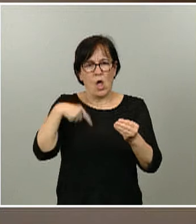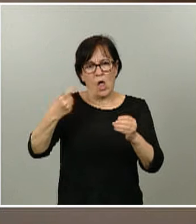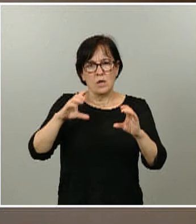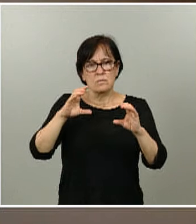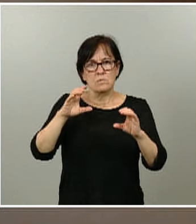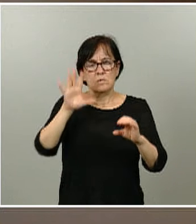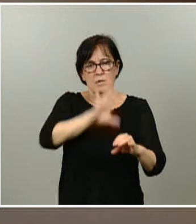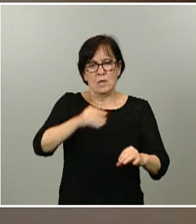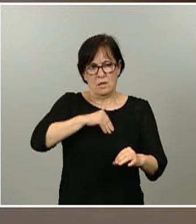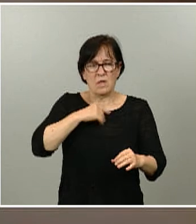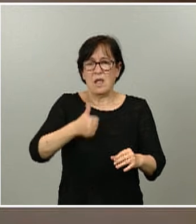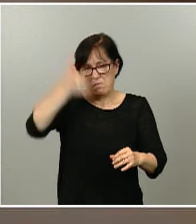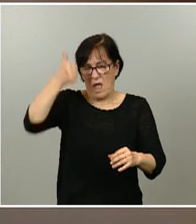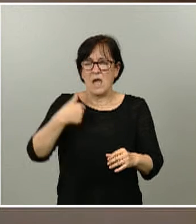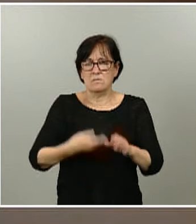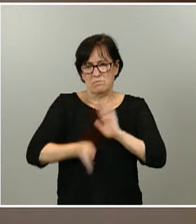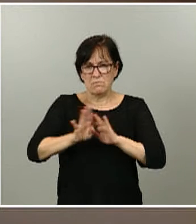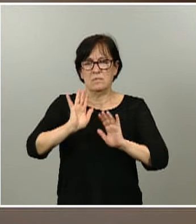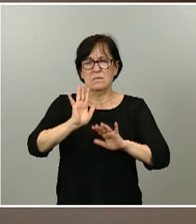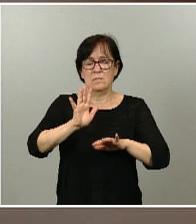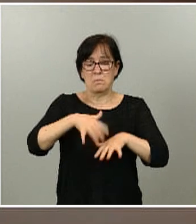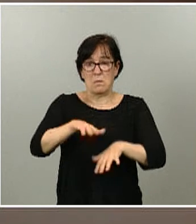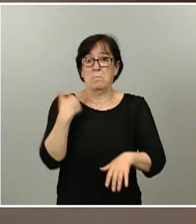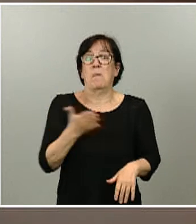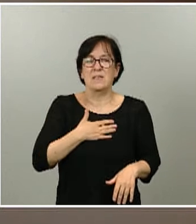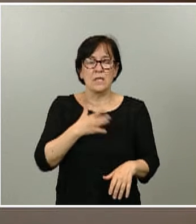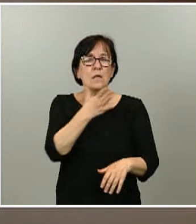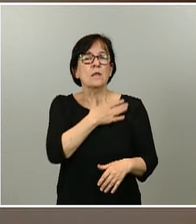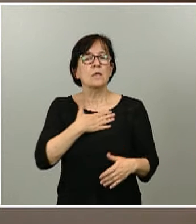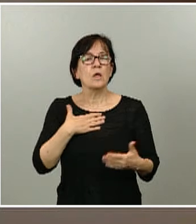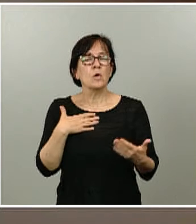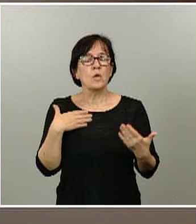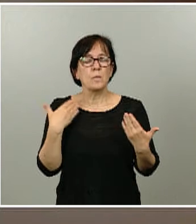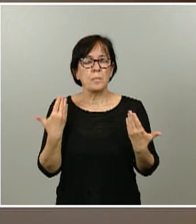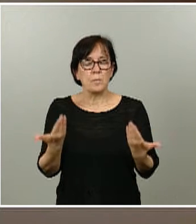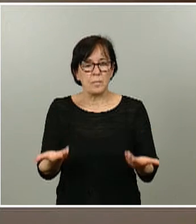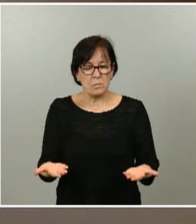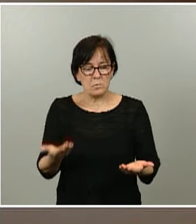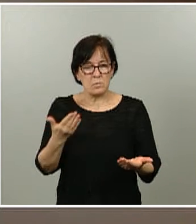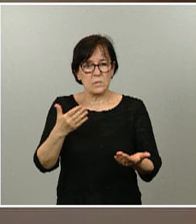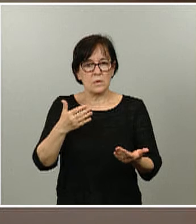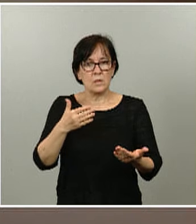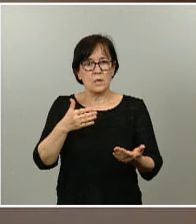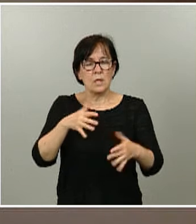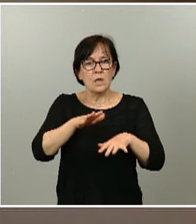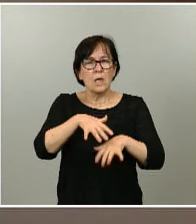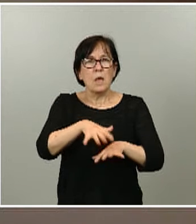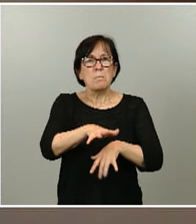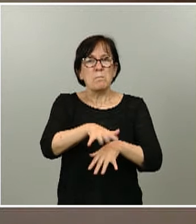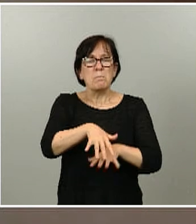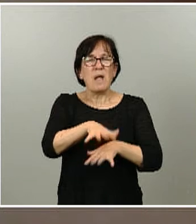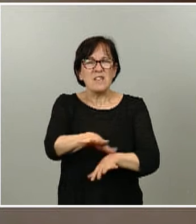más manifestaciones mañana. Quisiera saber cuánto estas manifestaciones les preocupan